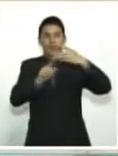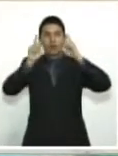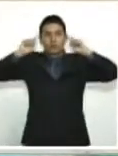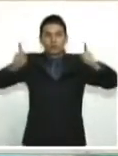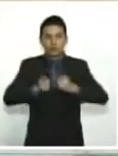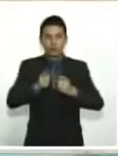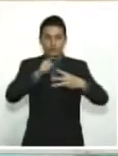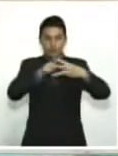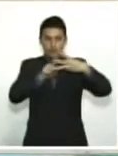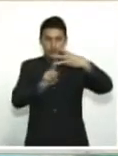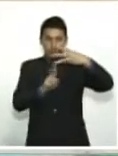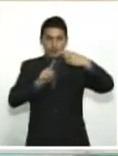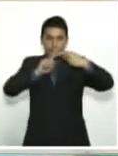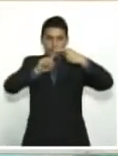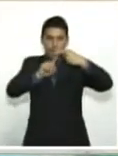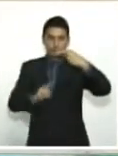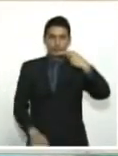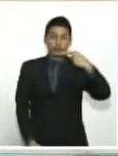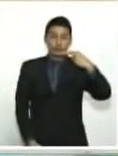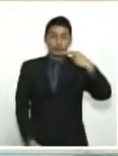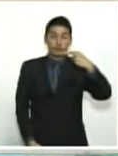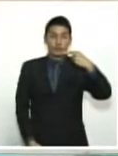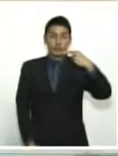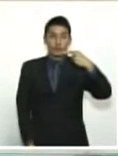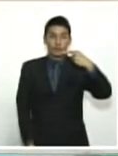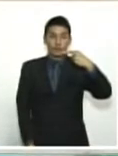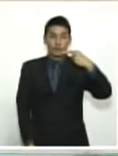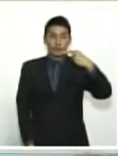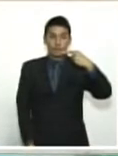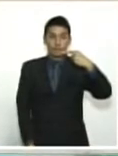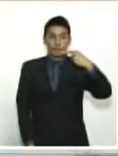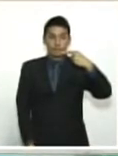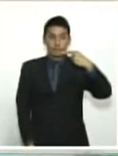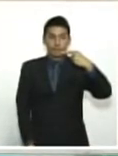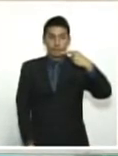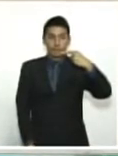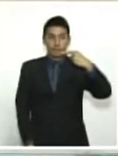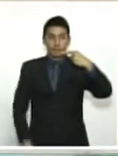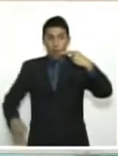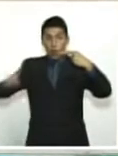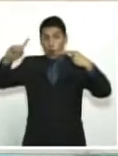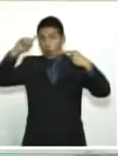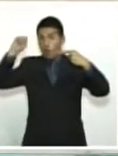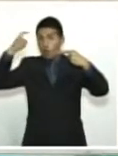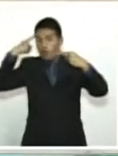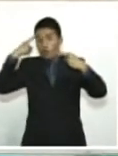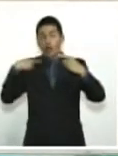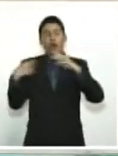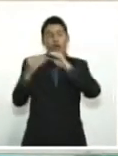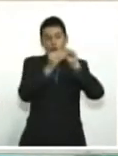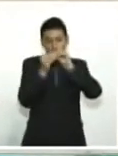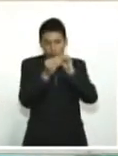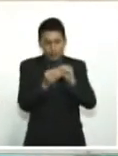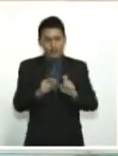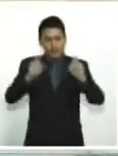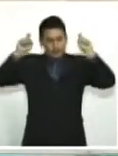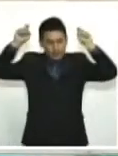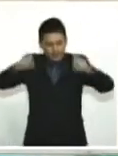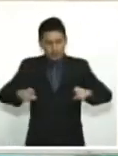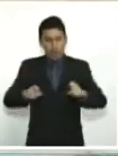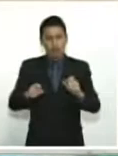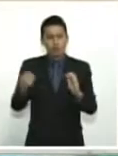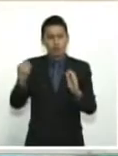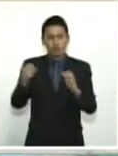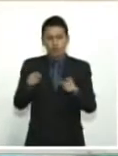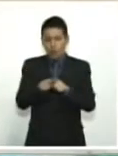conclusión. El primero, el gobierno acuerda que se hace necesario definir una